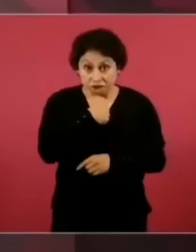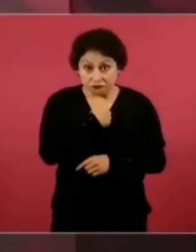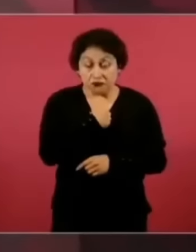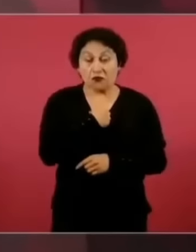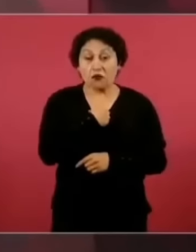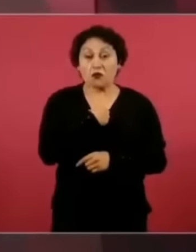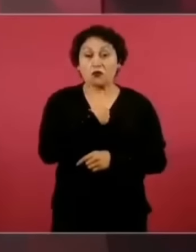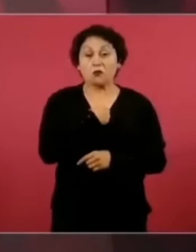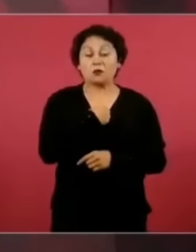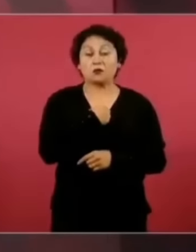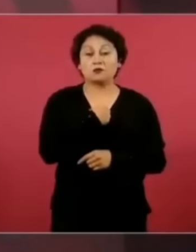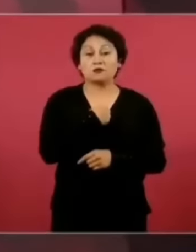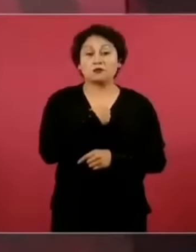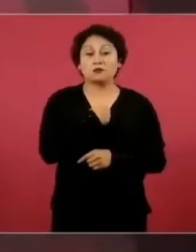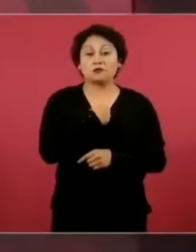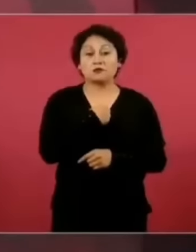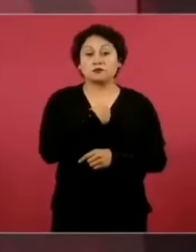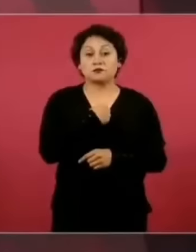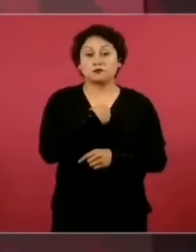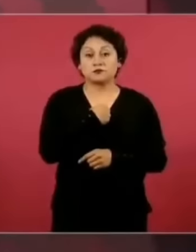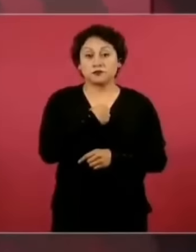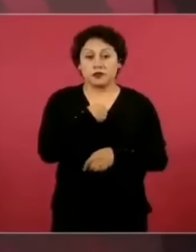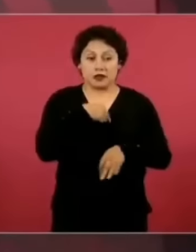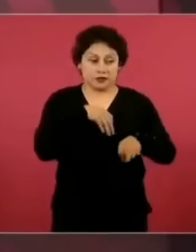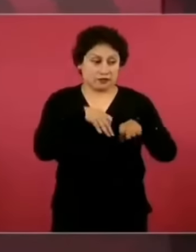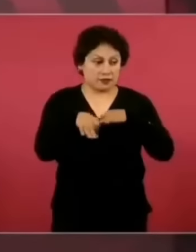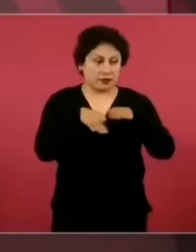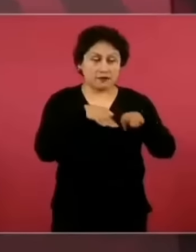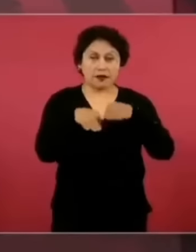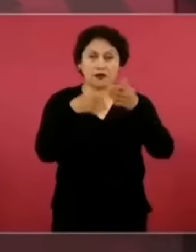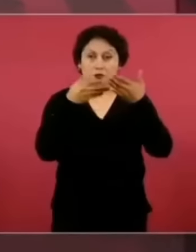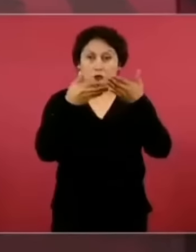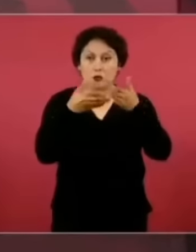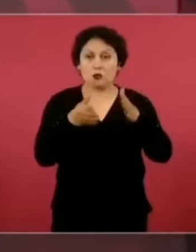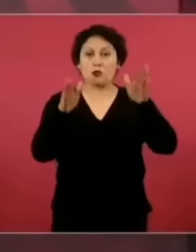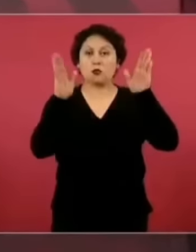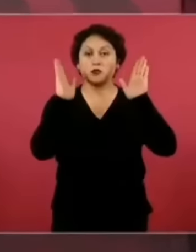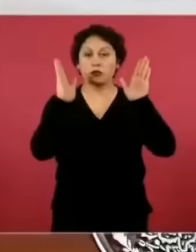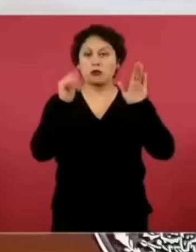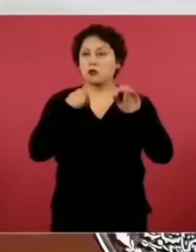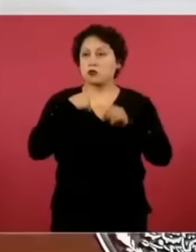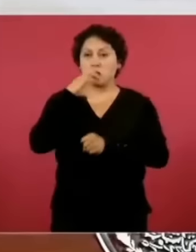de la vida pública y me voy muy contento,